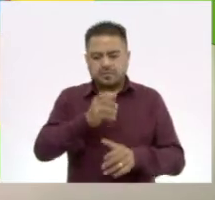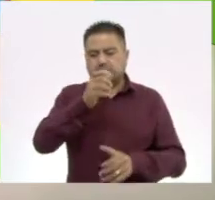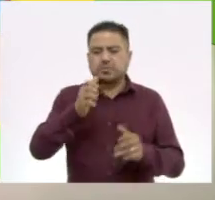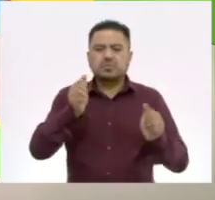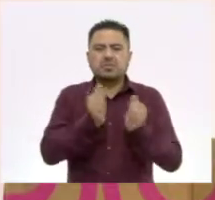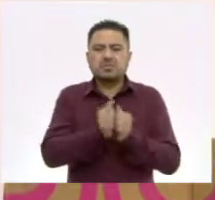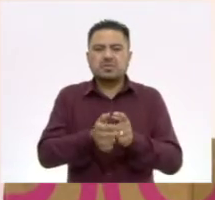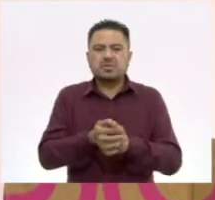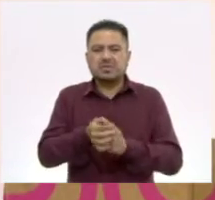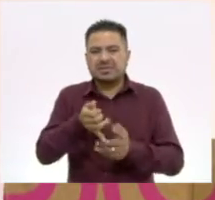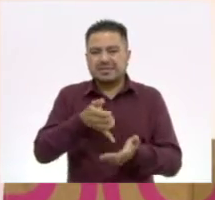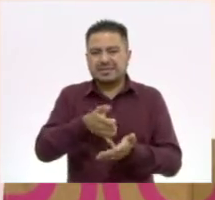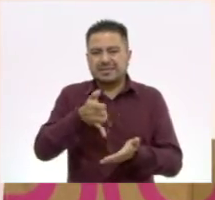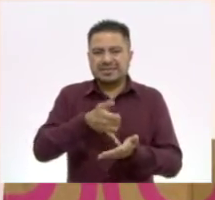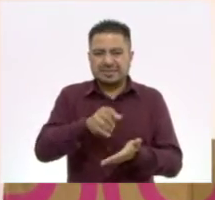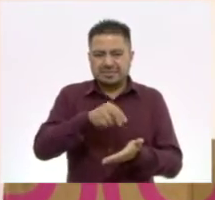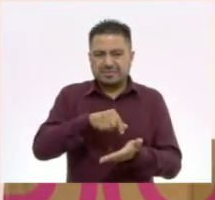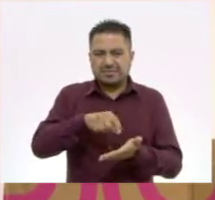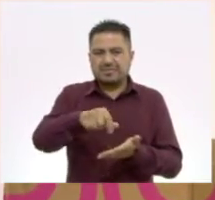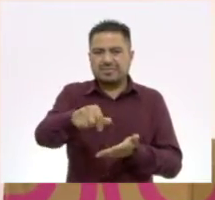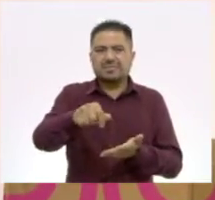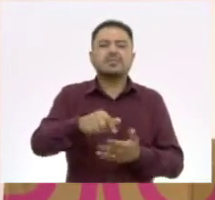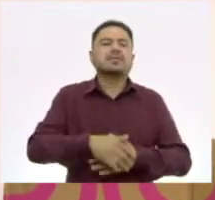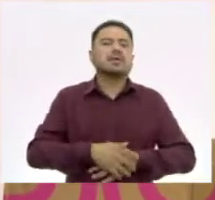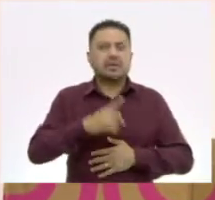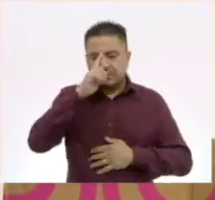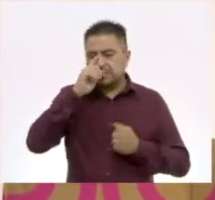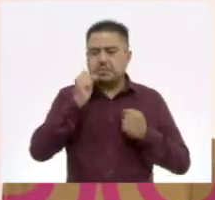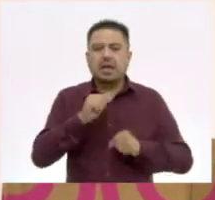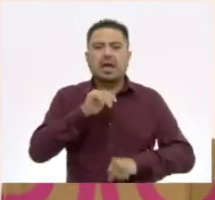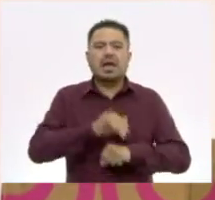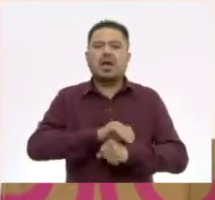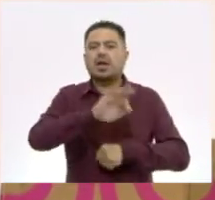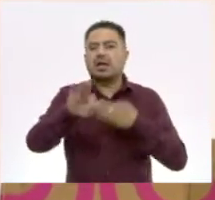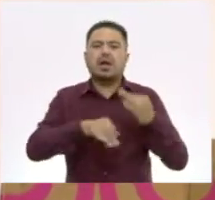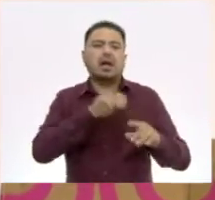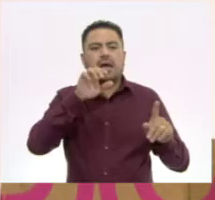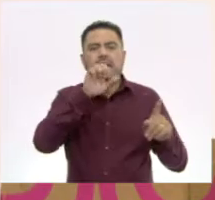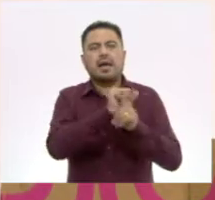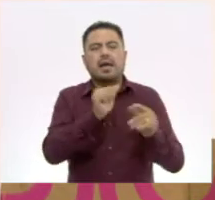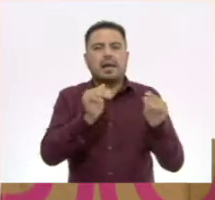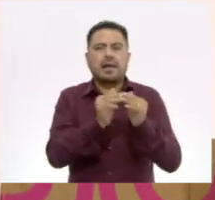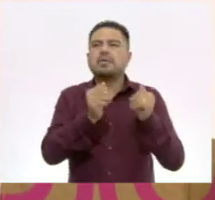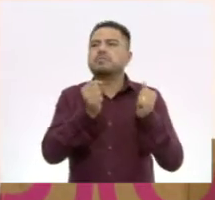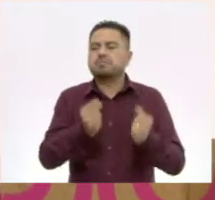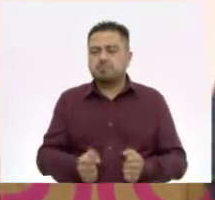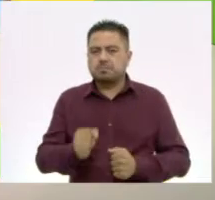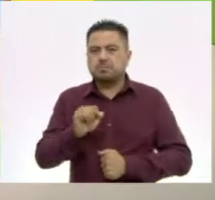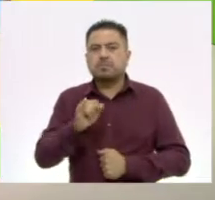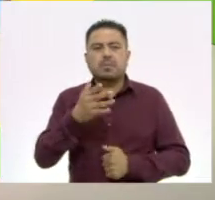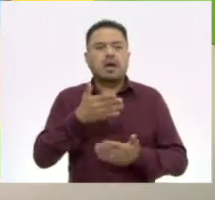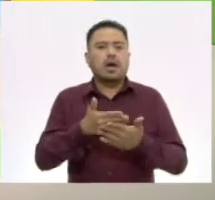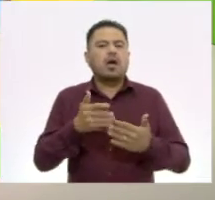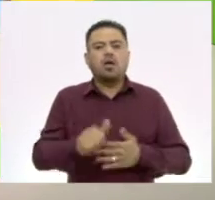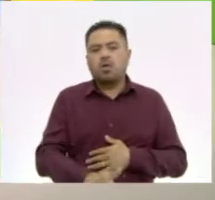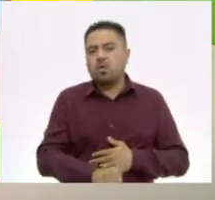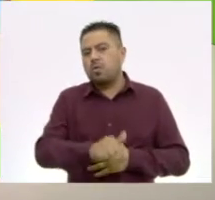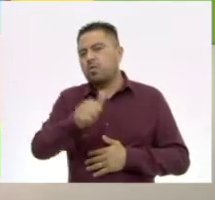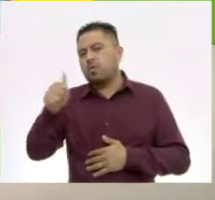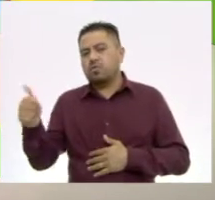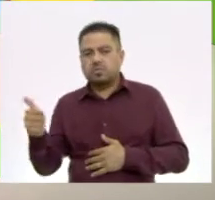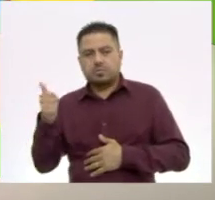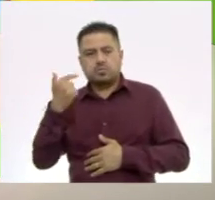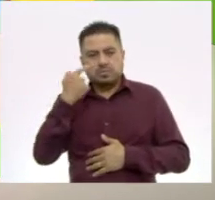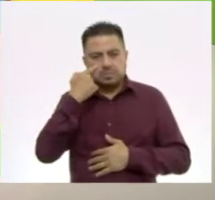semilla hoy casi seguro que nuestras amigas y amigos le atinaron en casa bien vamos con otro